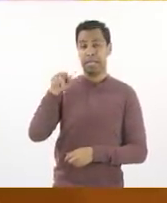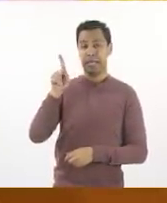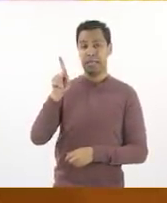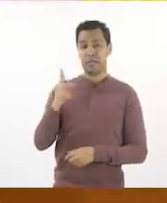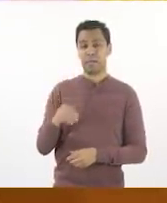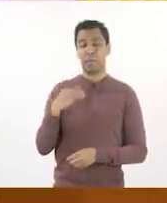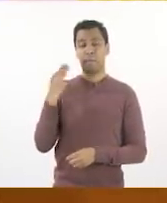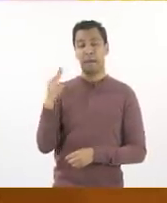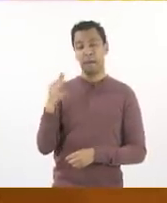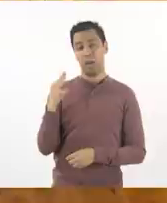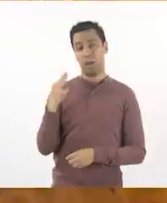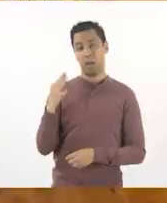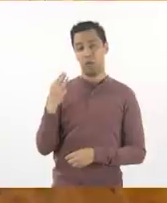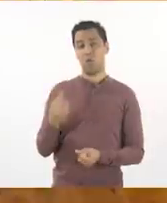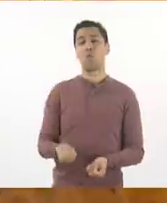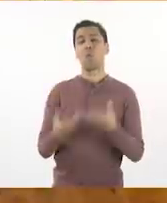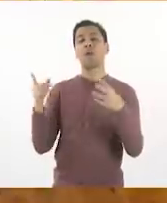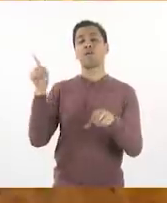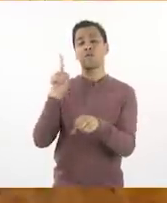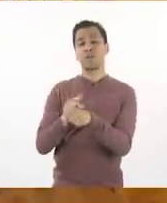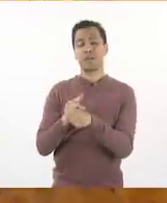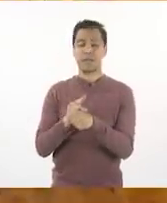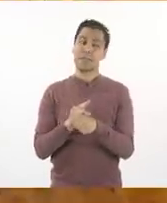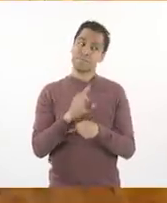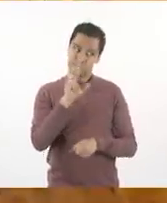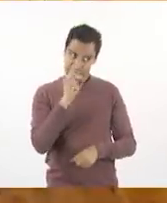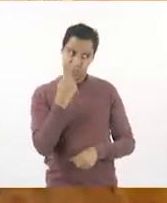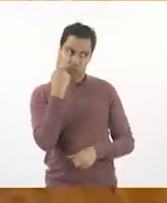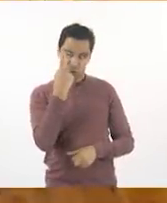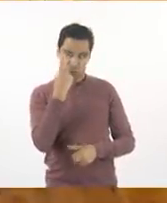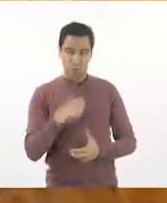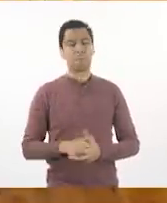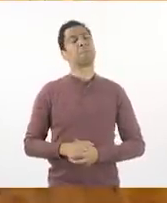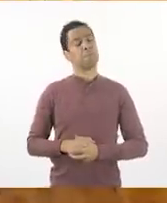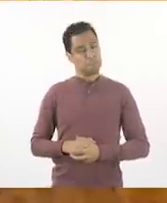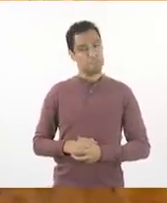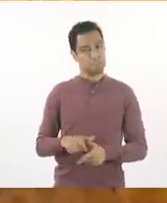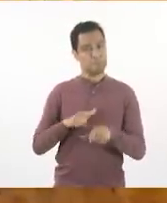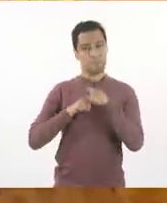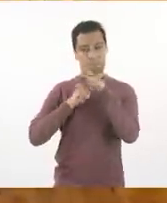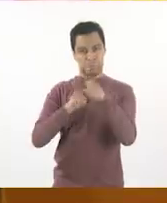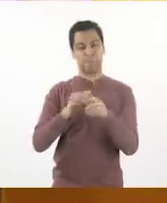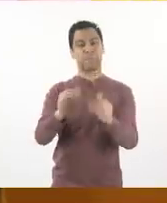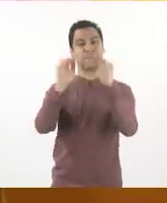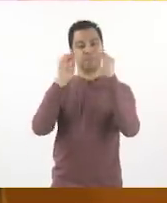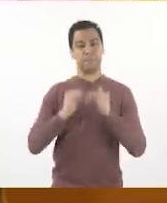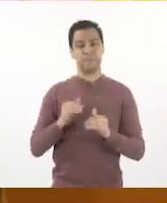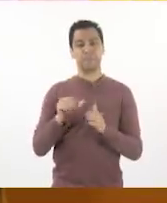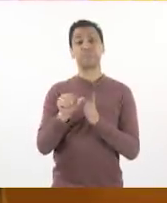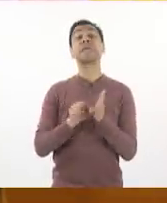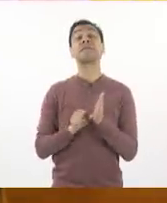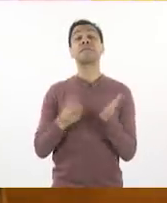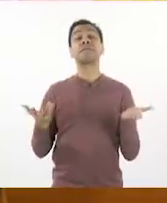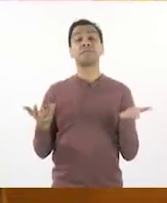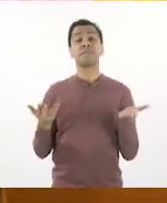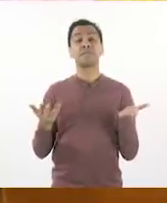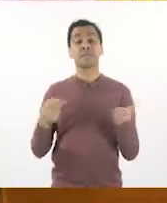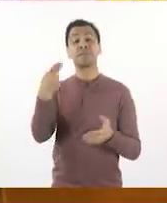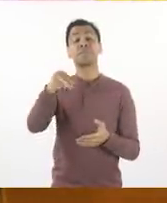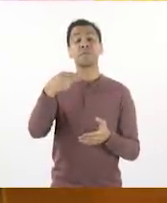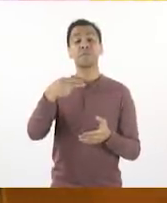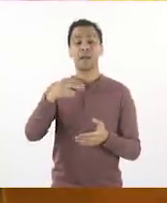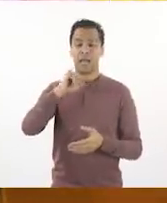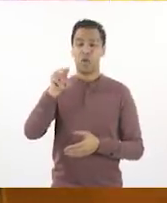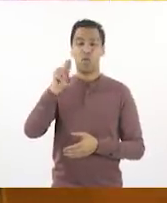cuántos días tiene? Mayo tiene 31. 31 días. Continuamos con el siguiente mes que se llama... ¿Recuérdalo?